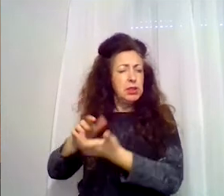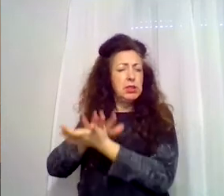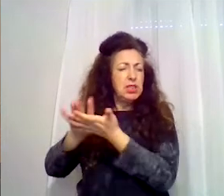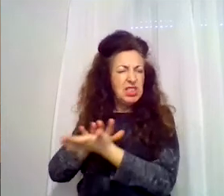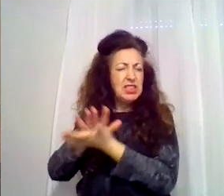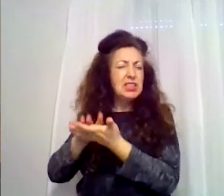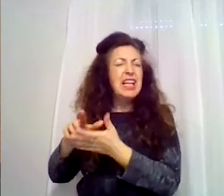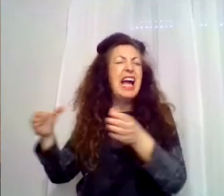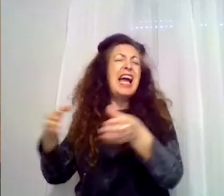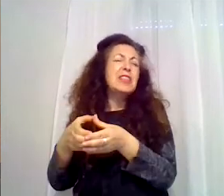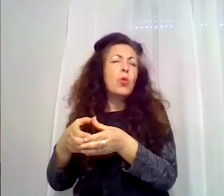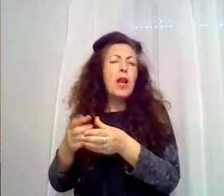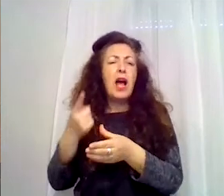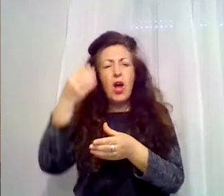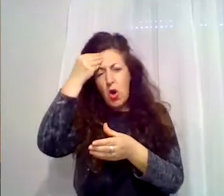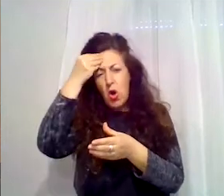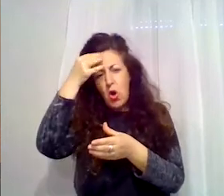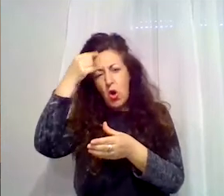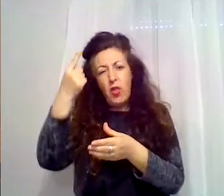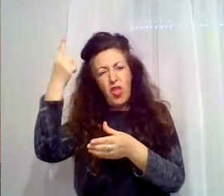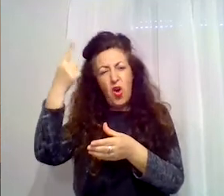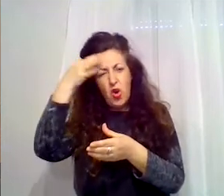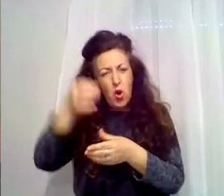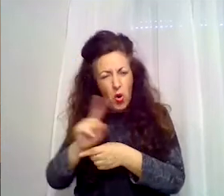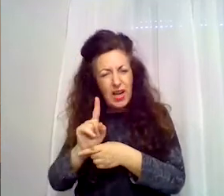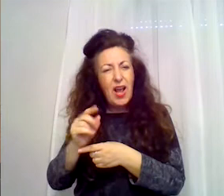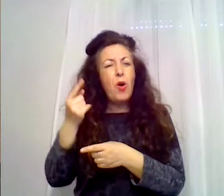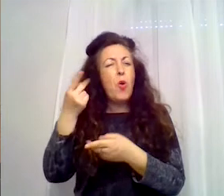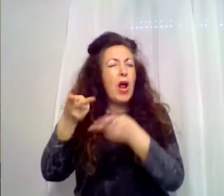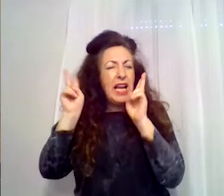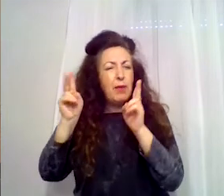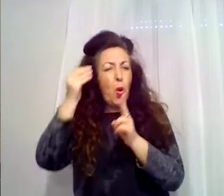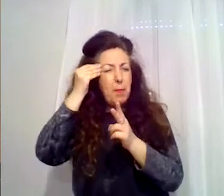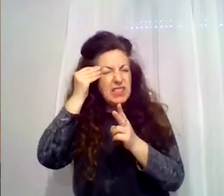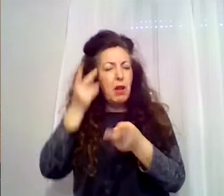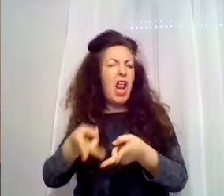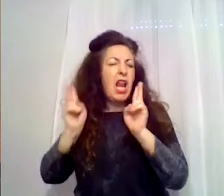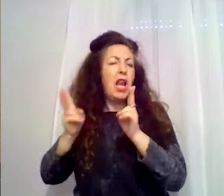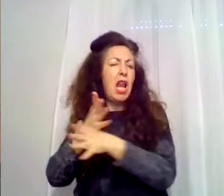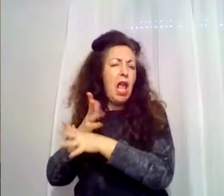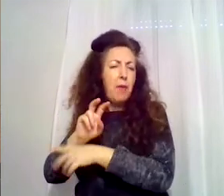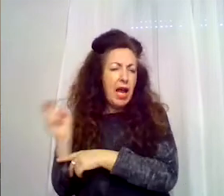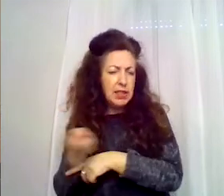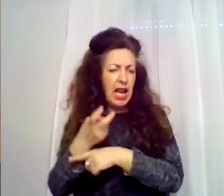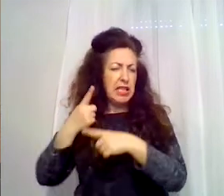Epicuro, naturalmente, según la religión católica, es atea, y curiosamente la filosofía de Epicuro, que ha llegado